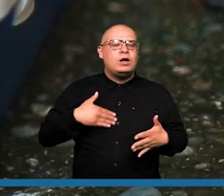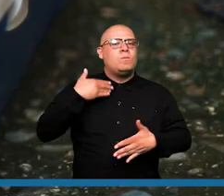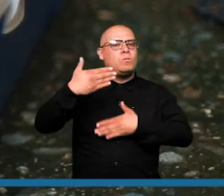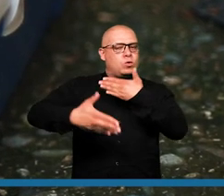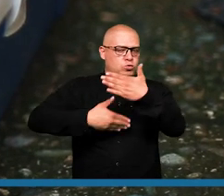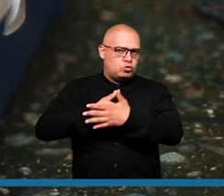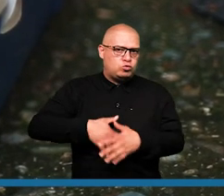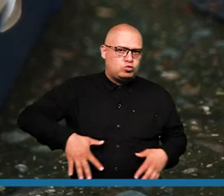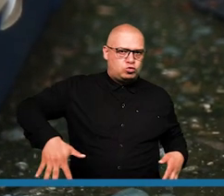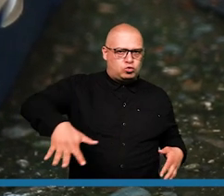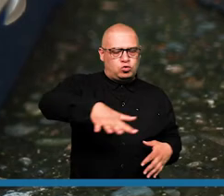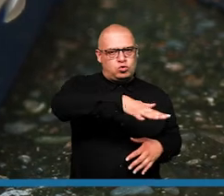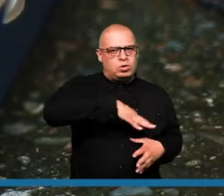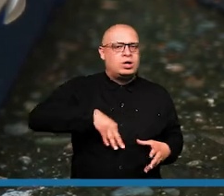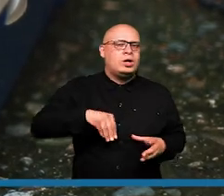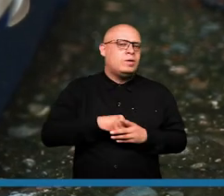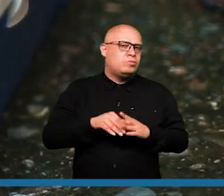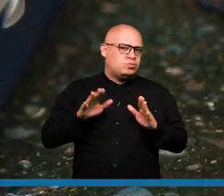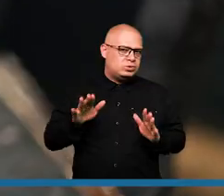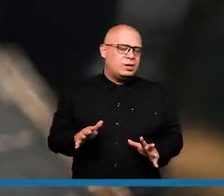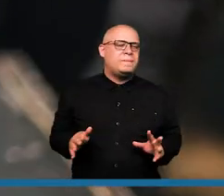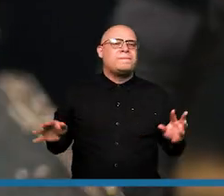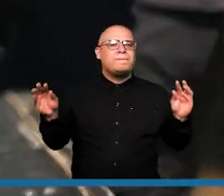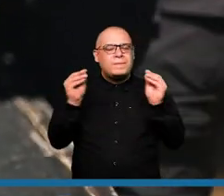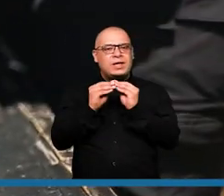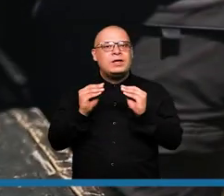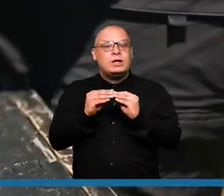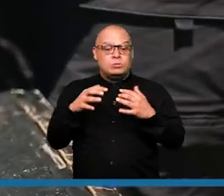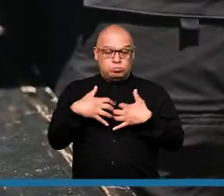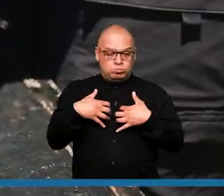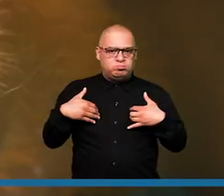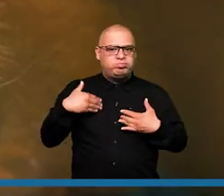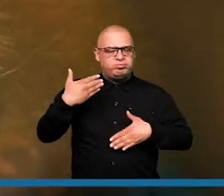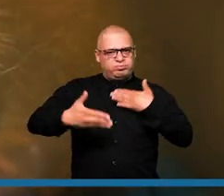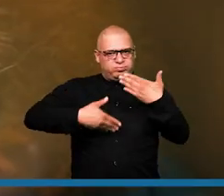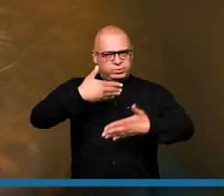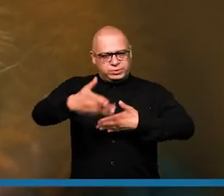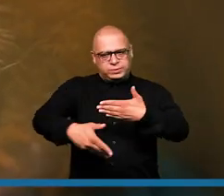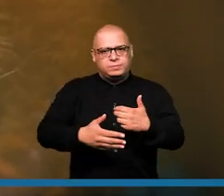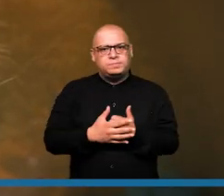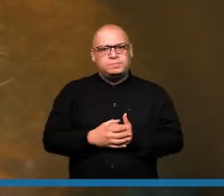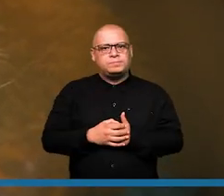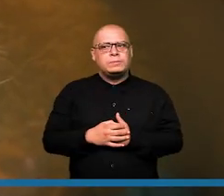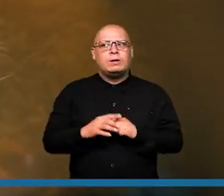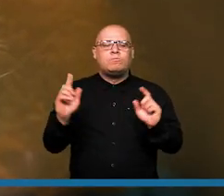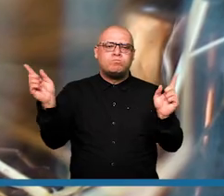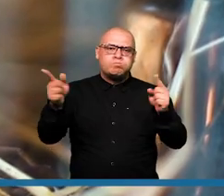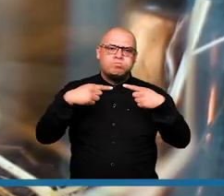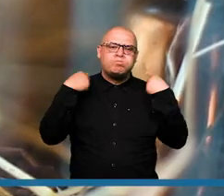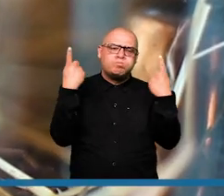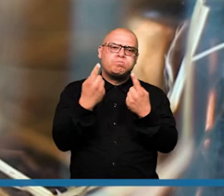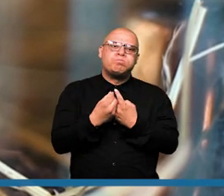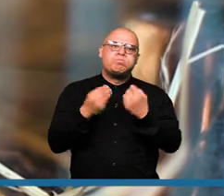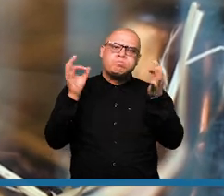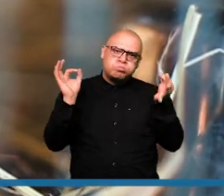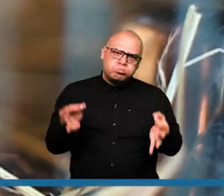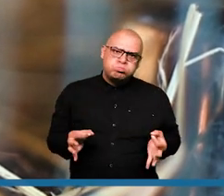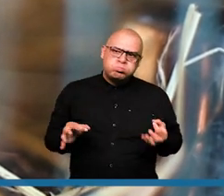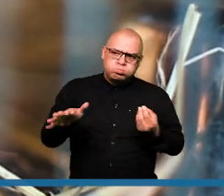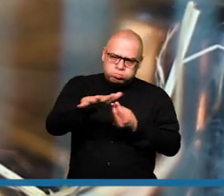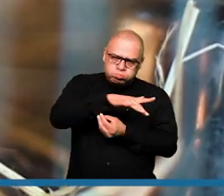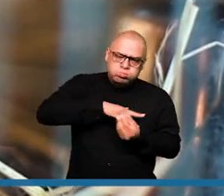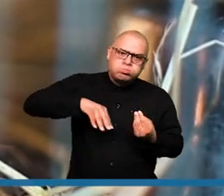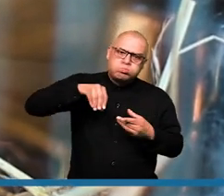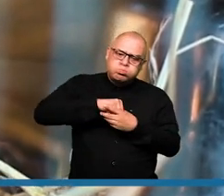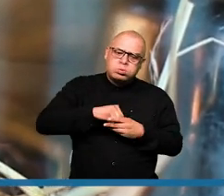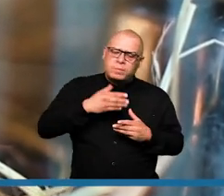hábitat natural, y saber que son regresados y que realmente llegan en buenas condiciones, esto quizás es de lo que todas las entidades